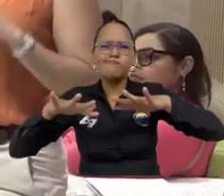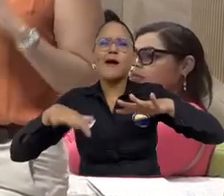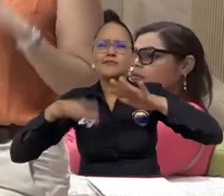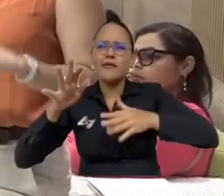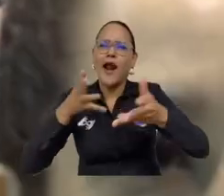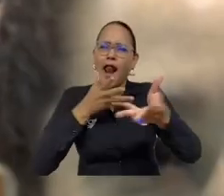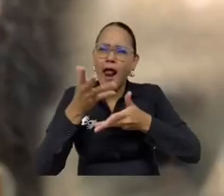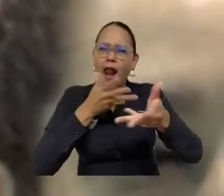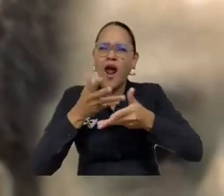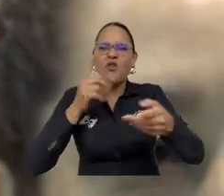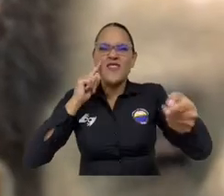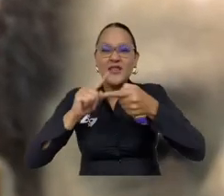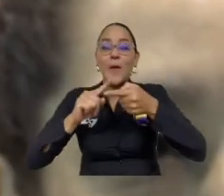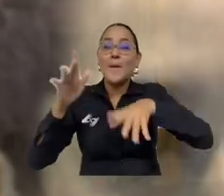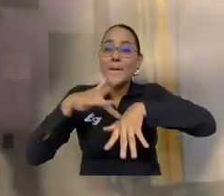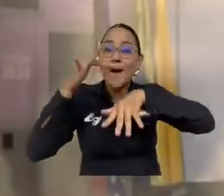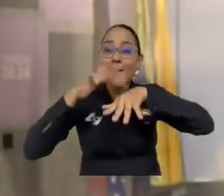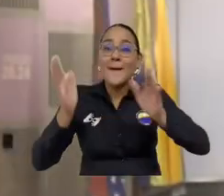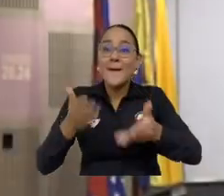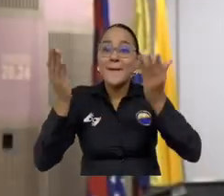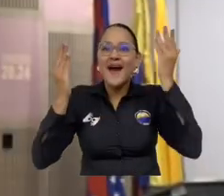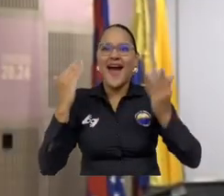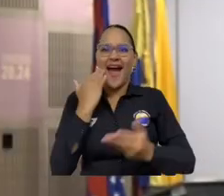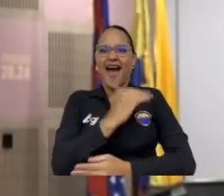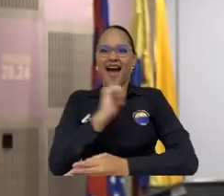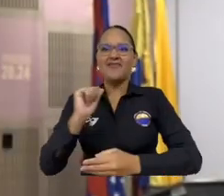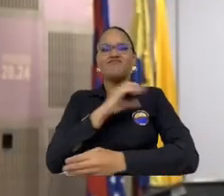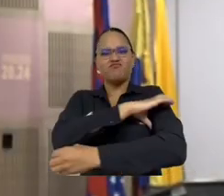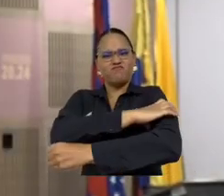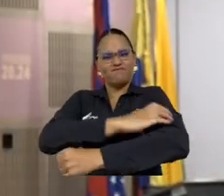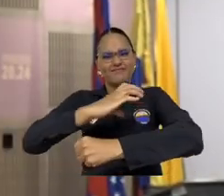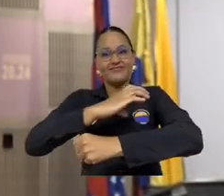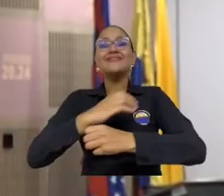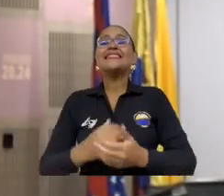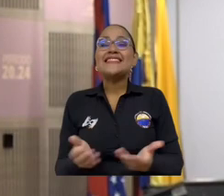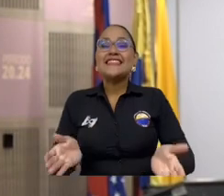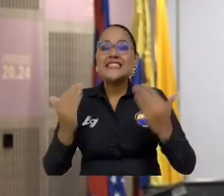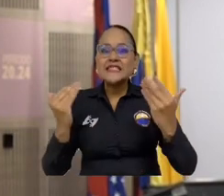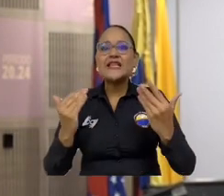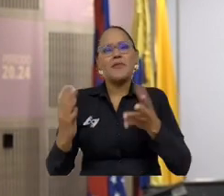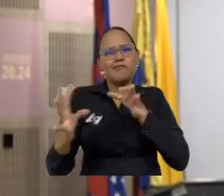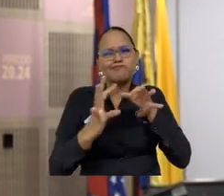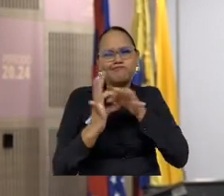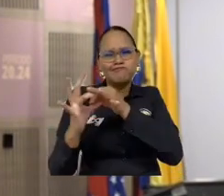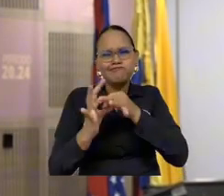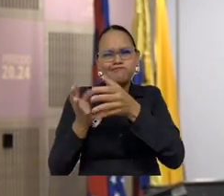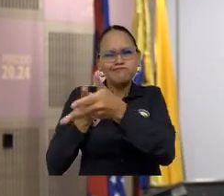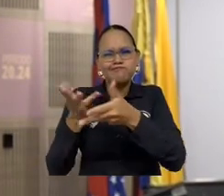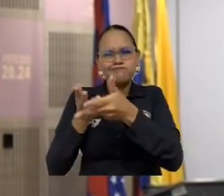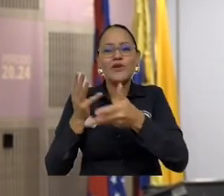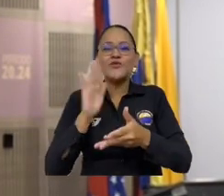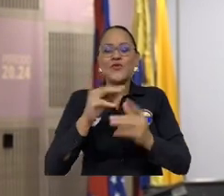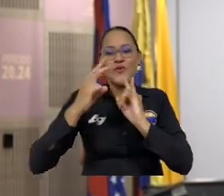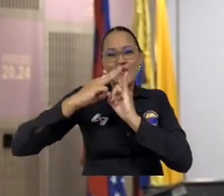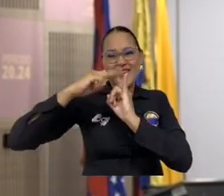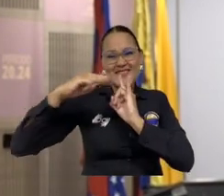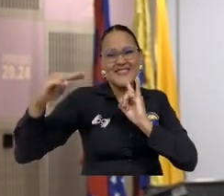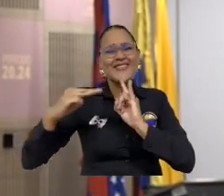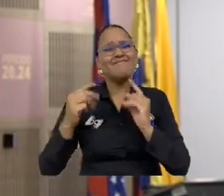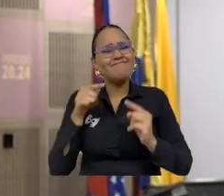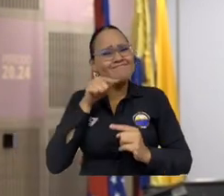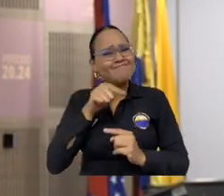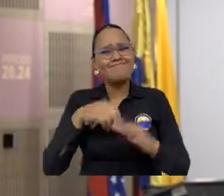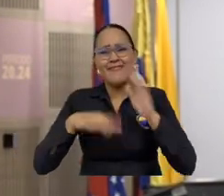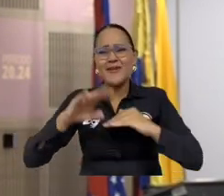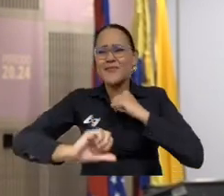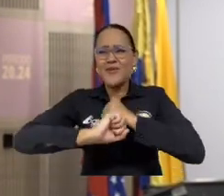Definitivamente estos espacios son para construir, fomentar este empoderamiento en las mujeres, y qué bueno que se den estos espacios y con esta gran alianza que hemos hecho con la